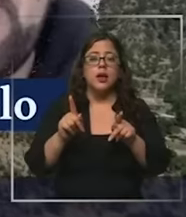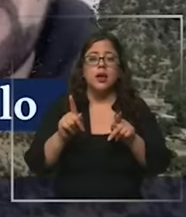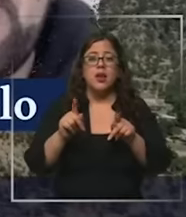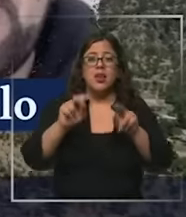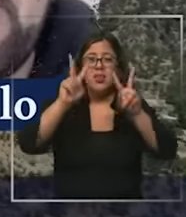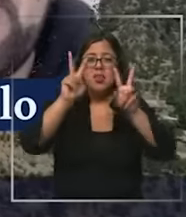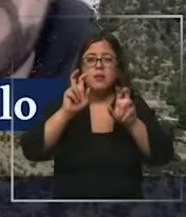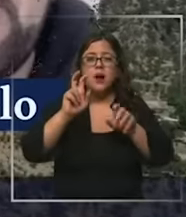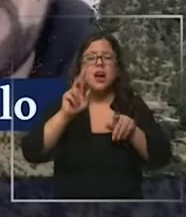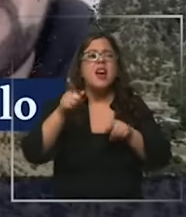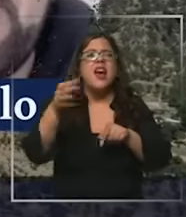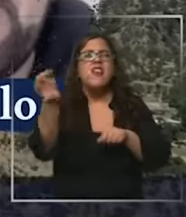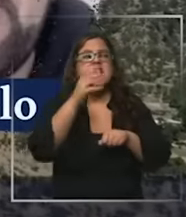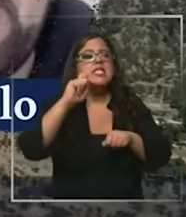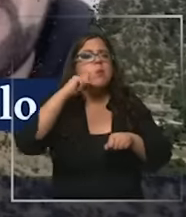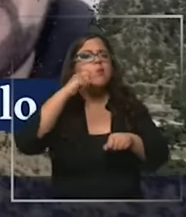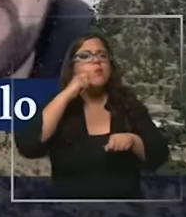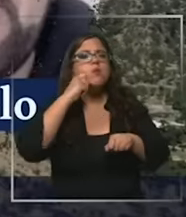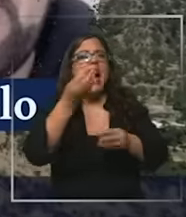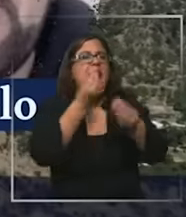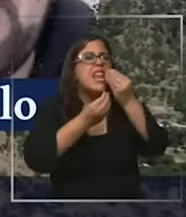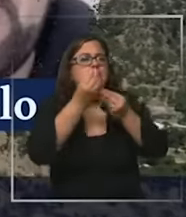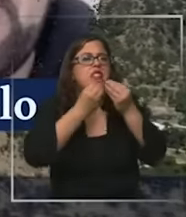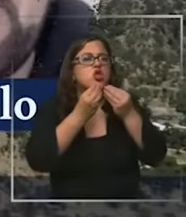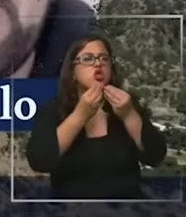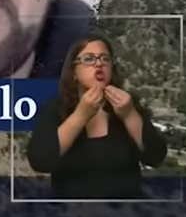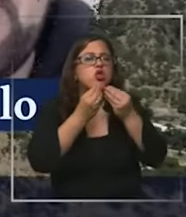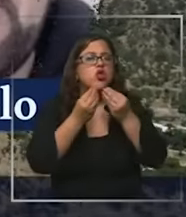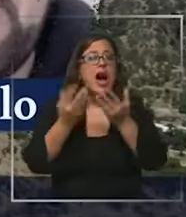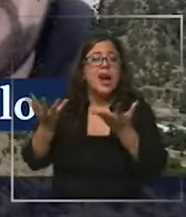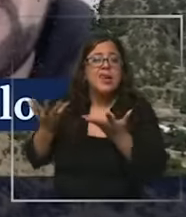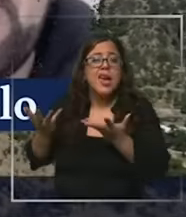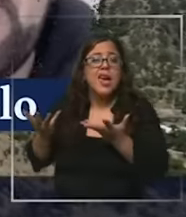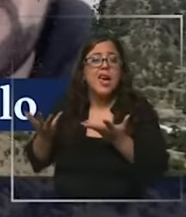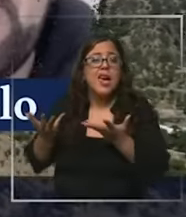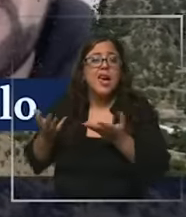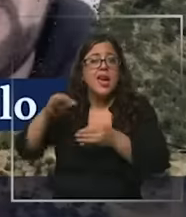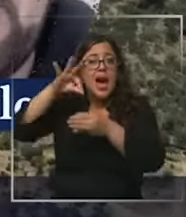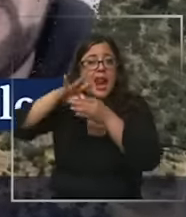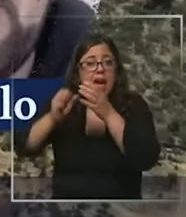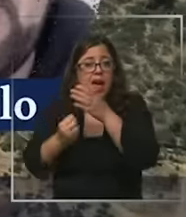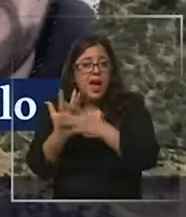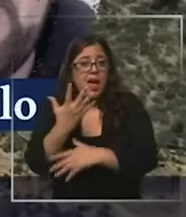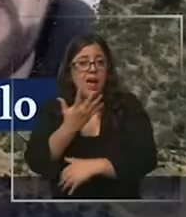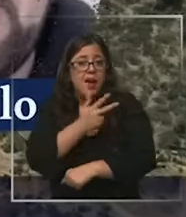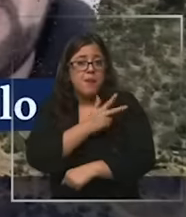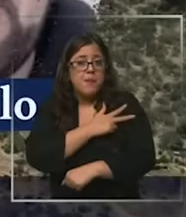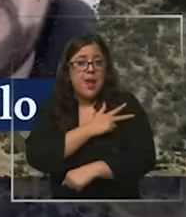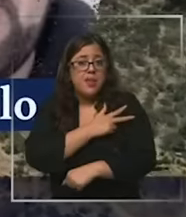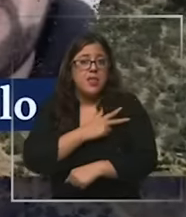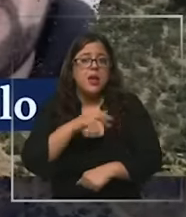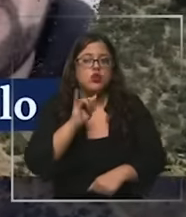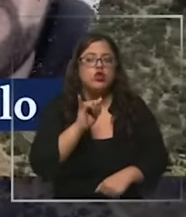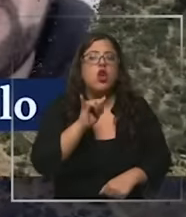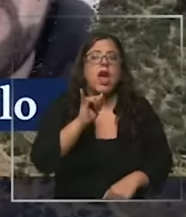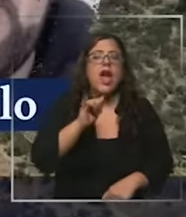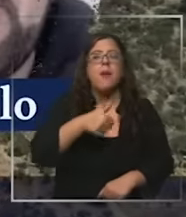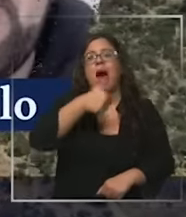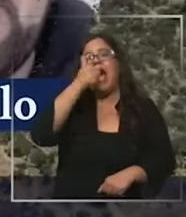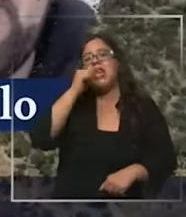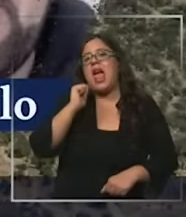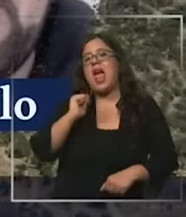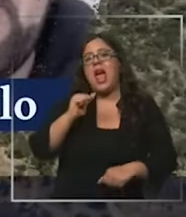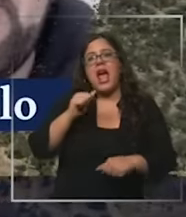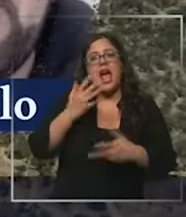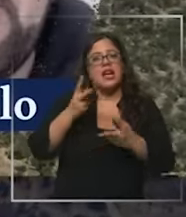puso alimento, no? ¿A qué? A la chiquilla, po. Ah, sí. Ayer